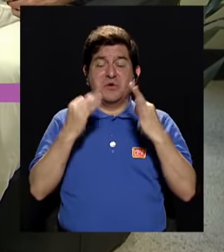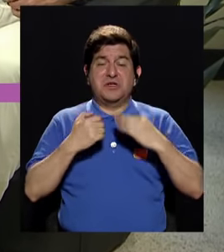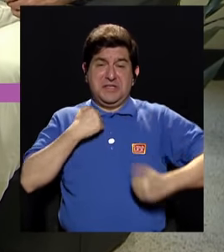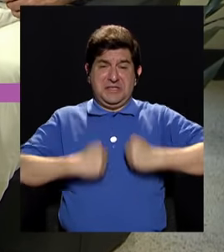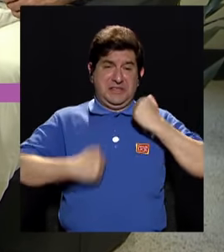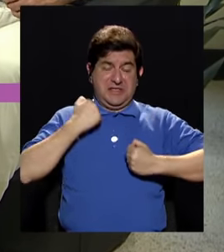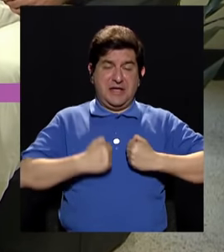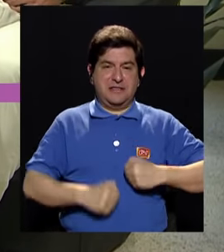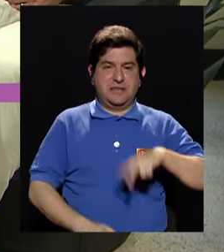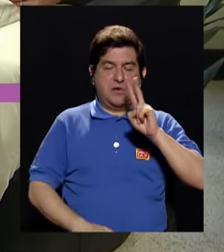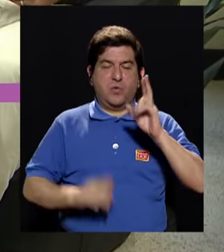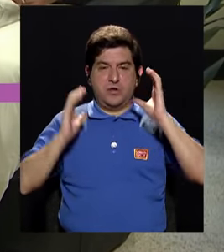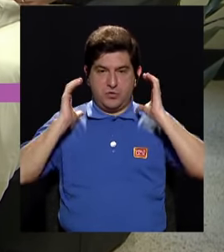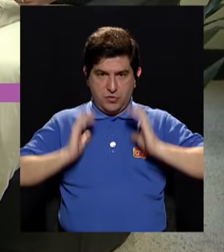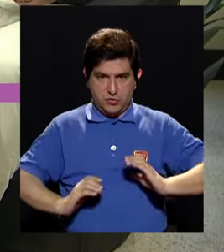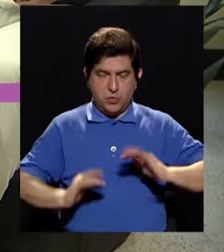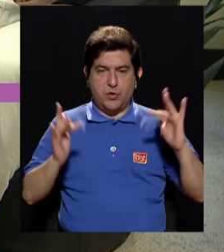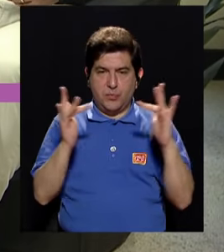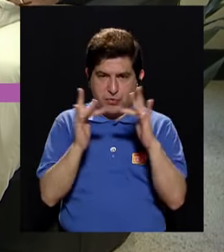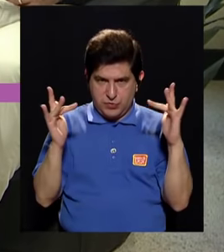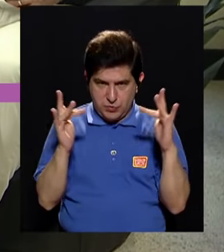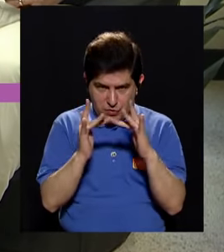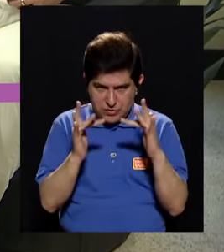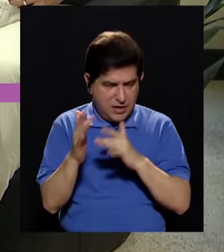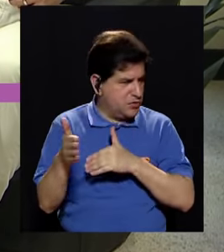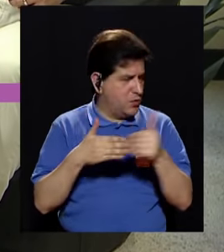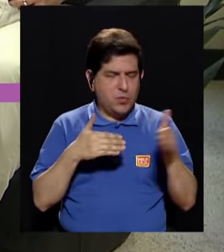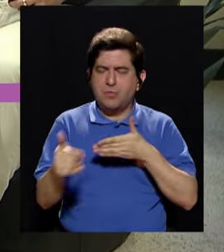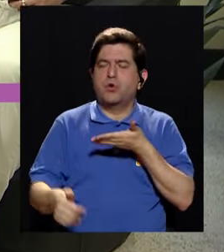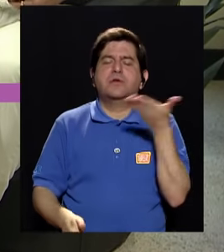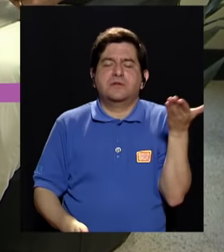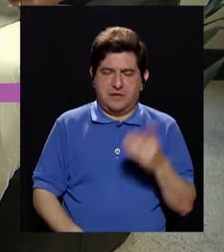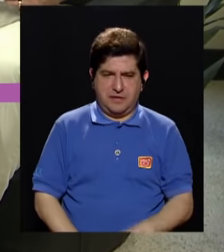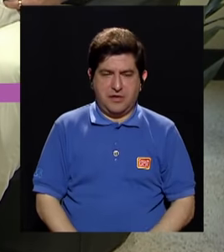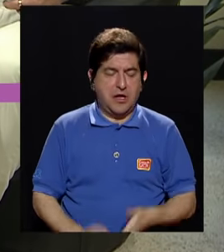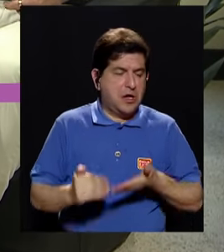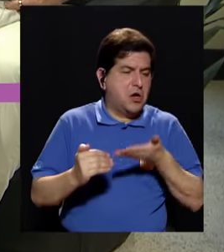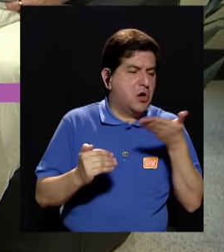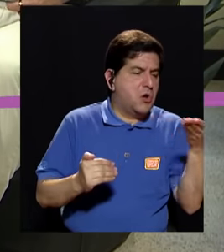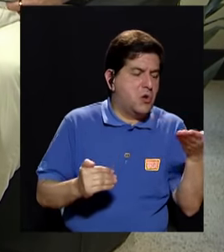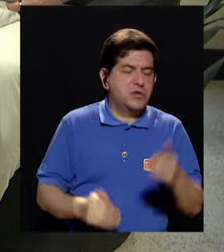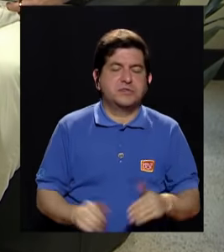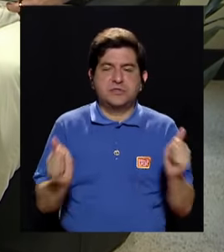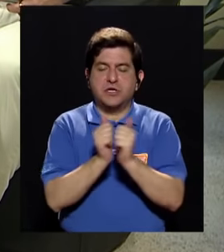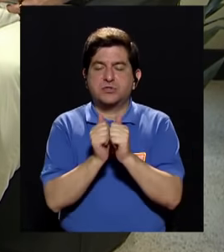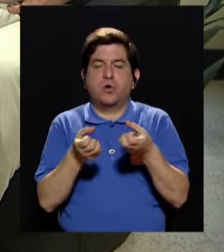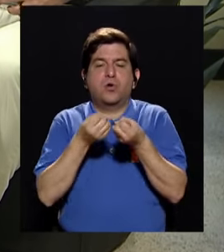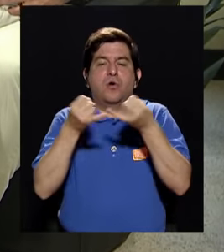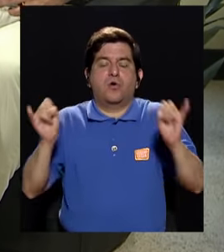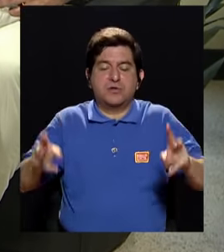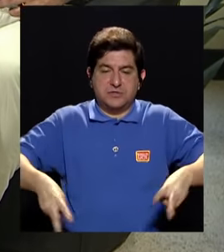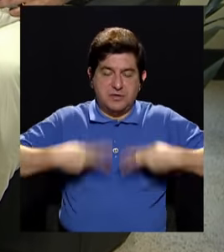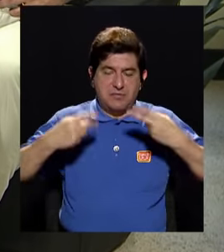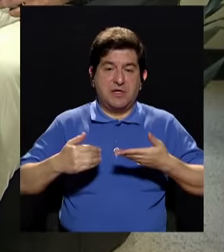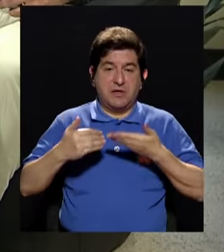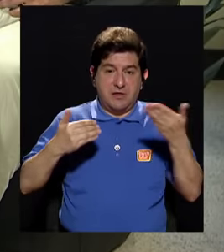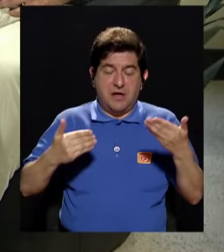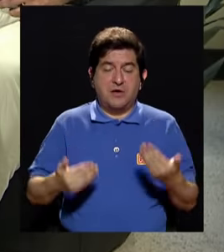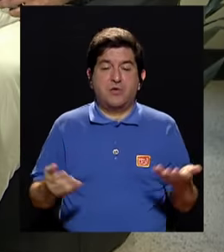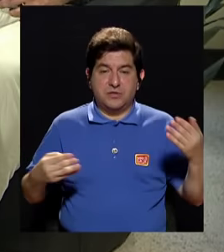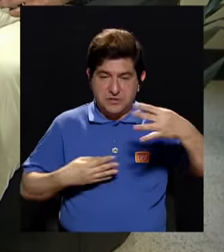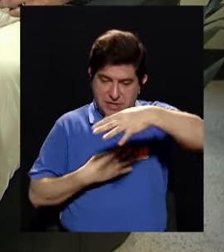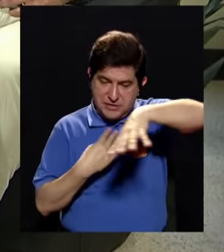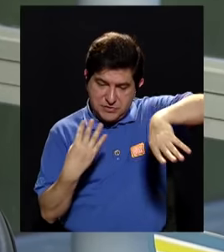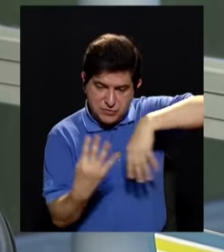recordar que cuando dos cuerpos entran en contacto cuerpos de cualquier cosa objetos inanimados o animados siempre va a haber un intercambio de elementos